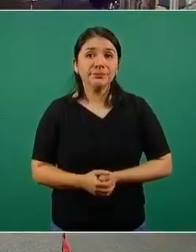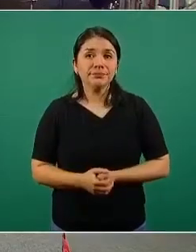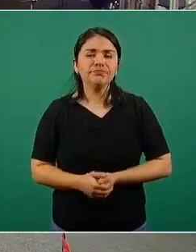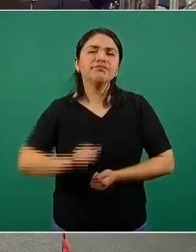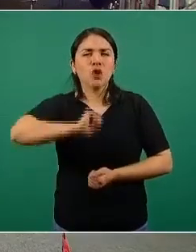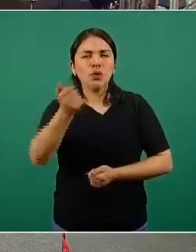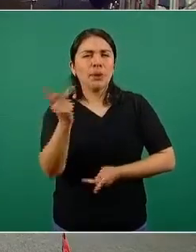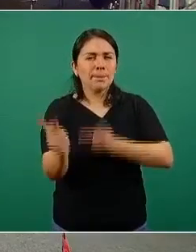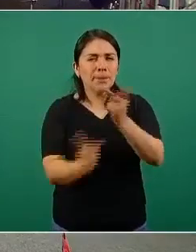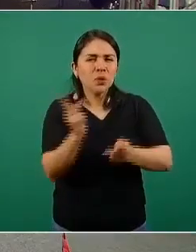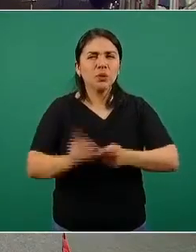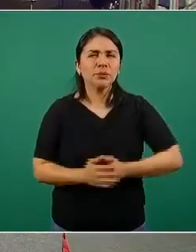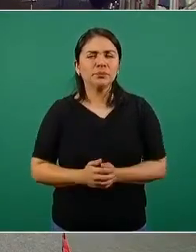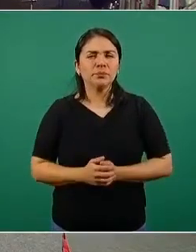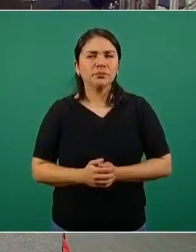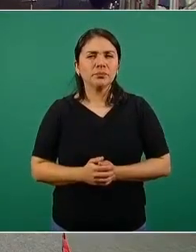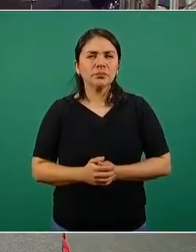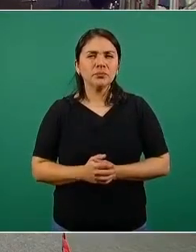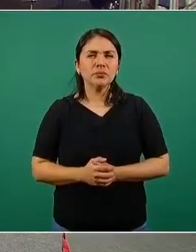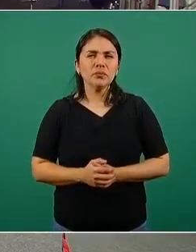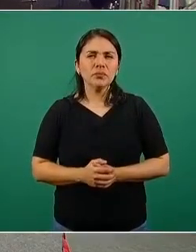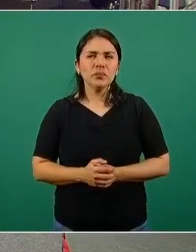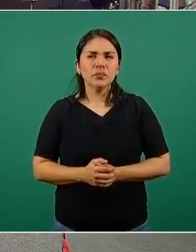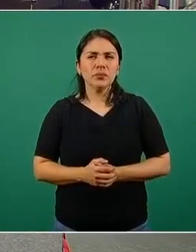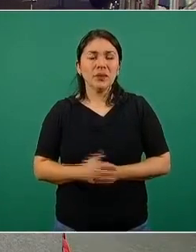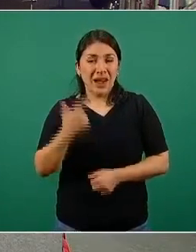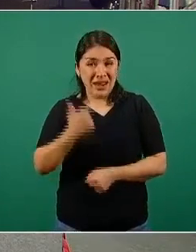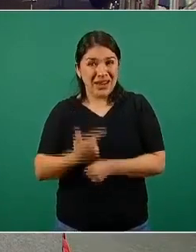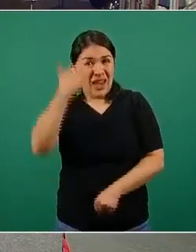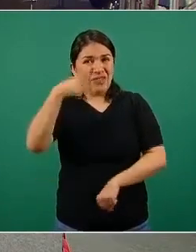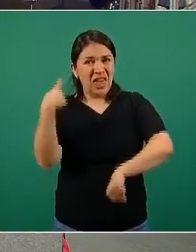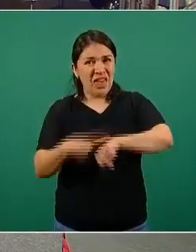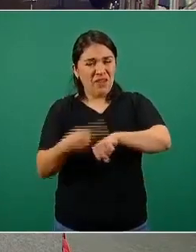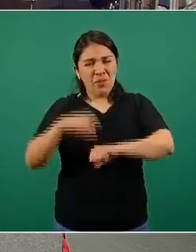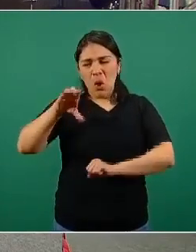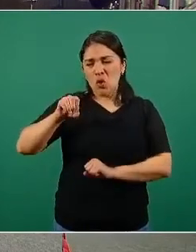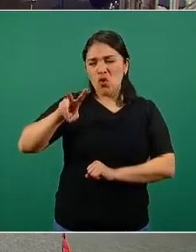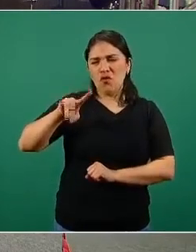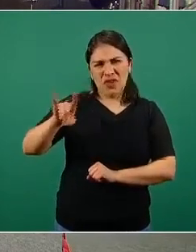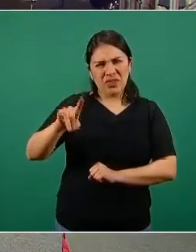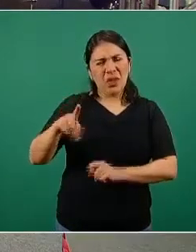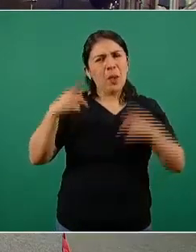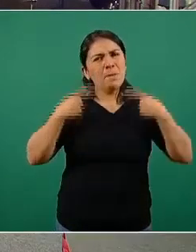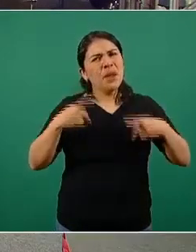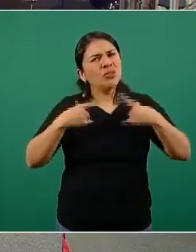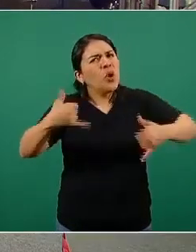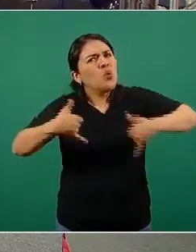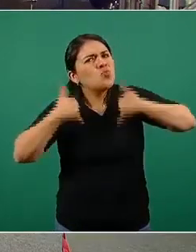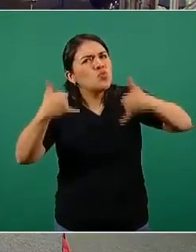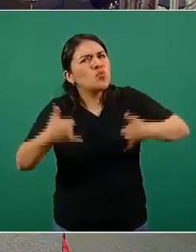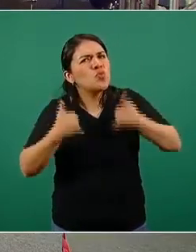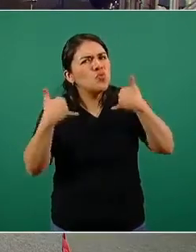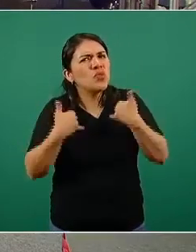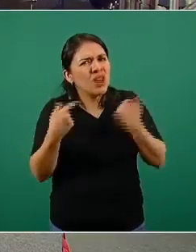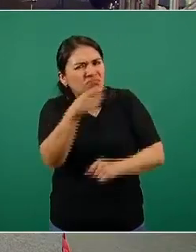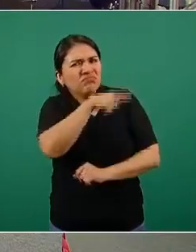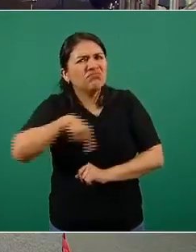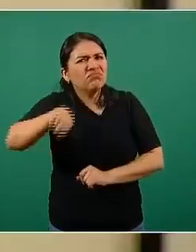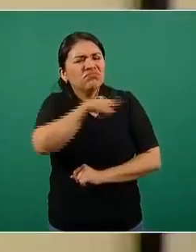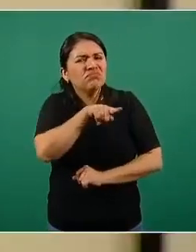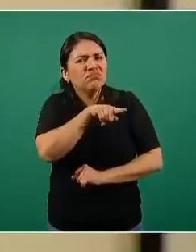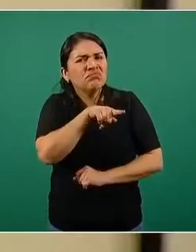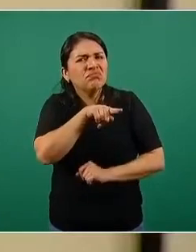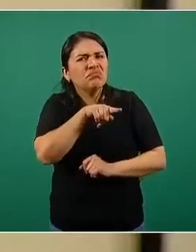preguntarle también de qué depende la gravedad de la enfermedad COVID, sobre todo en pacientes jóvenes y que no tienen